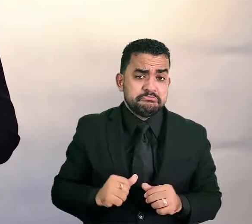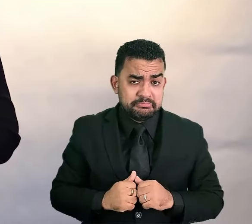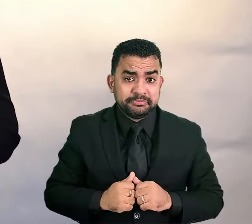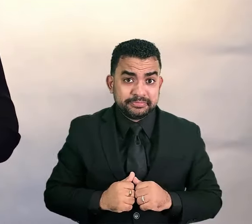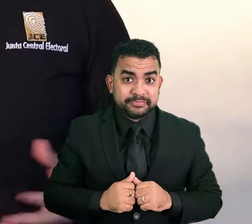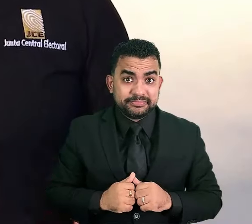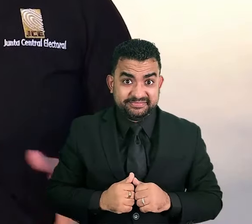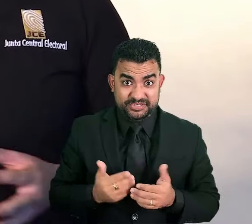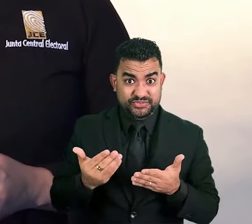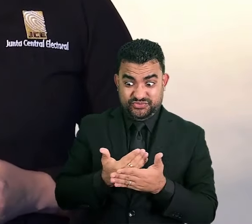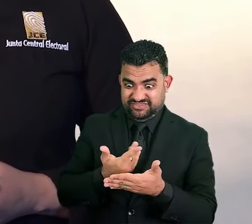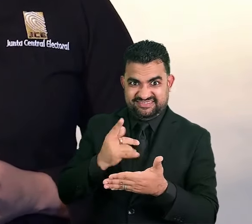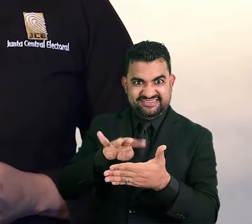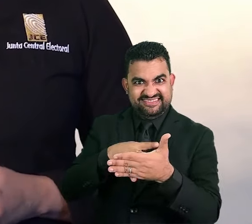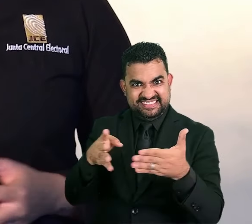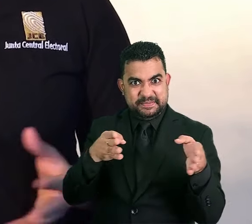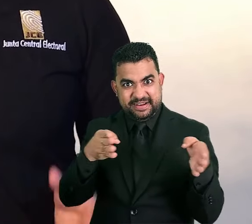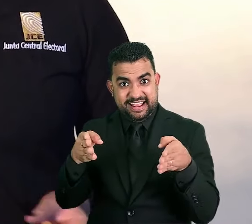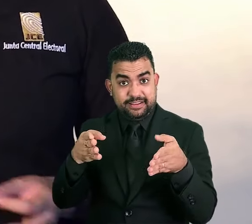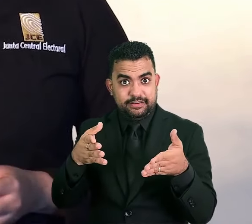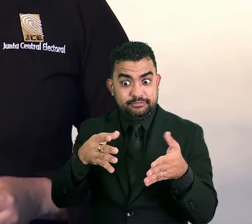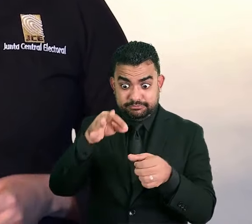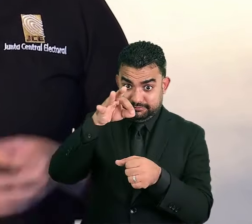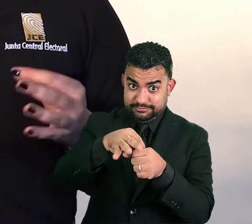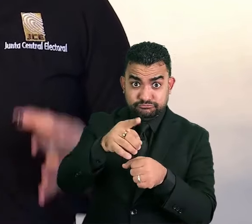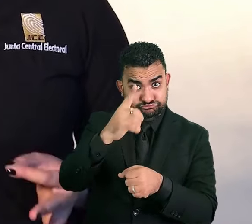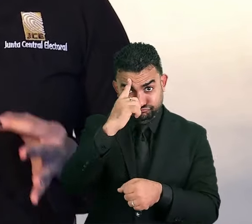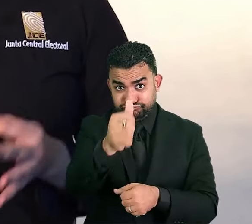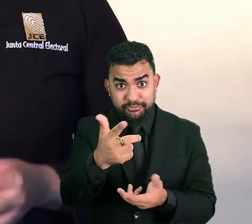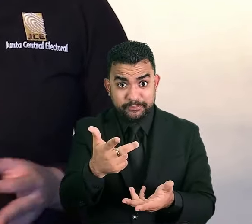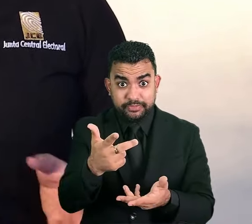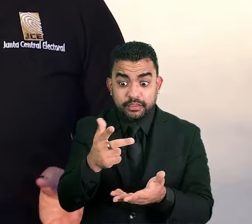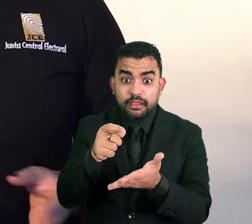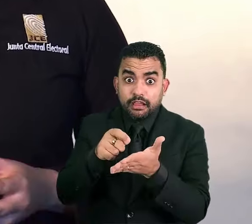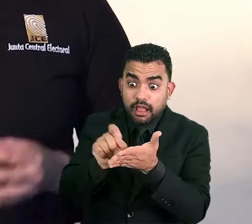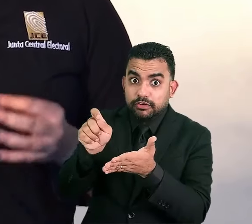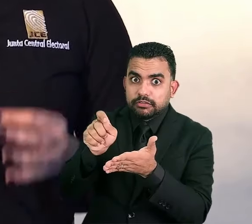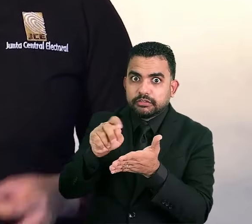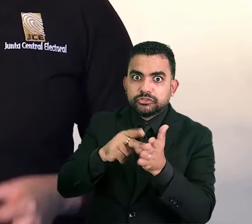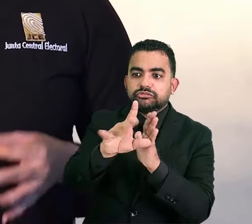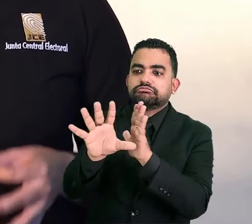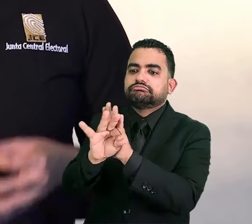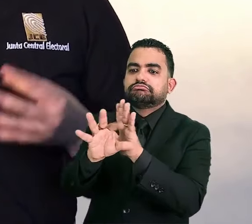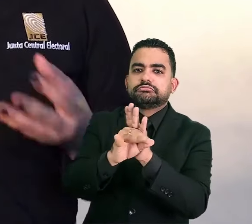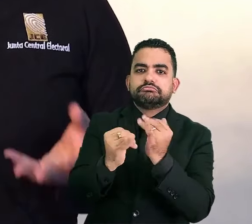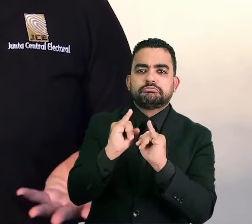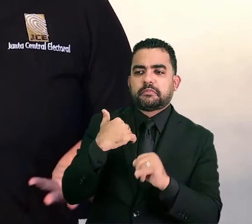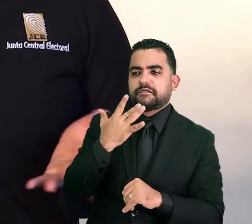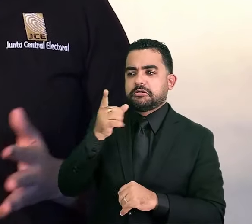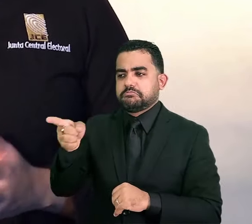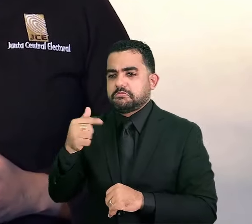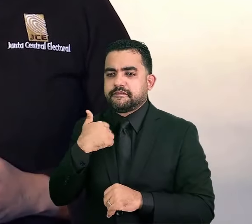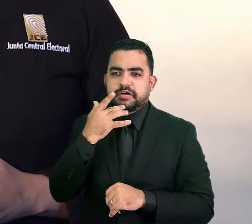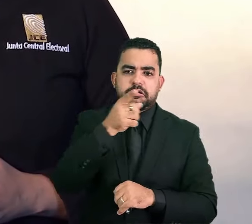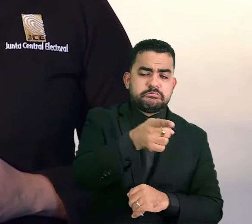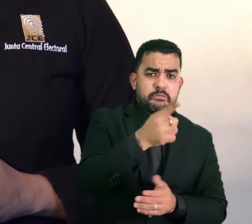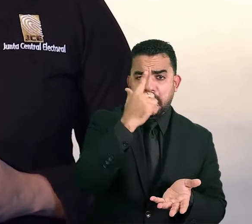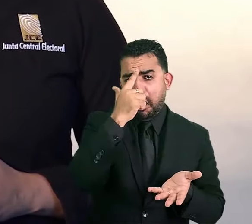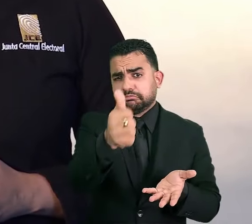de elección. Con esta novedad electoral, cada voto cuenta y cada candidato o candidata se elige de manera independiente en su